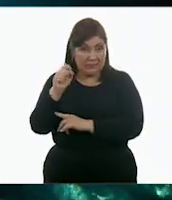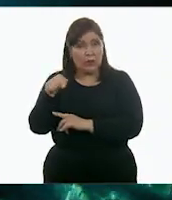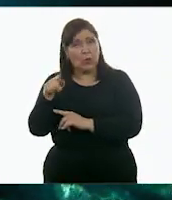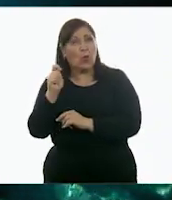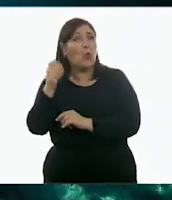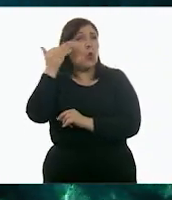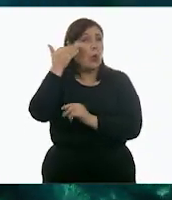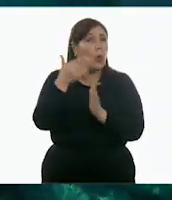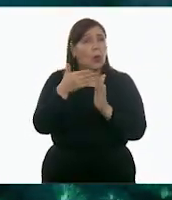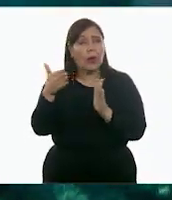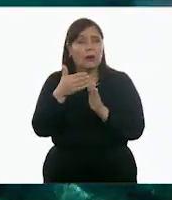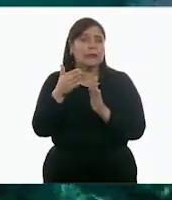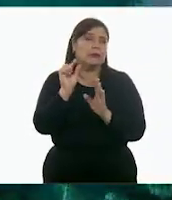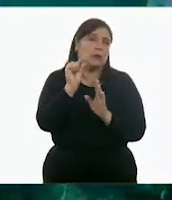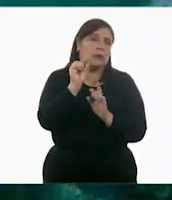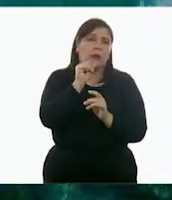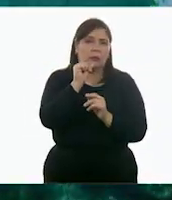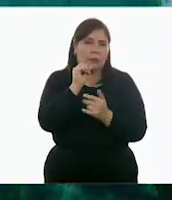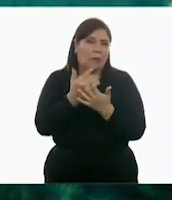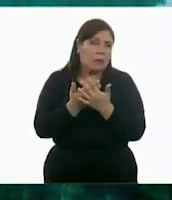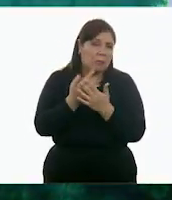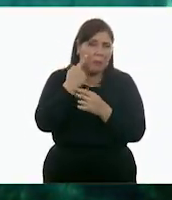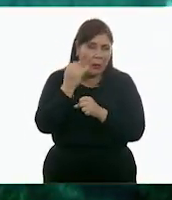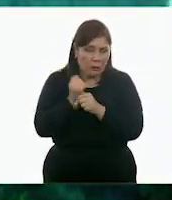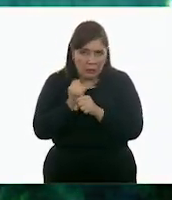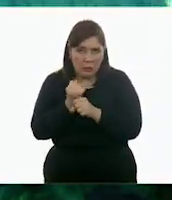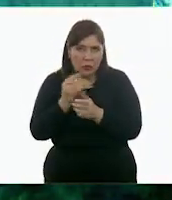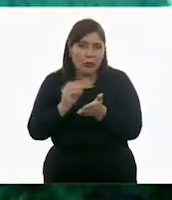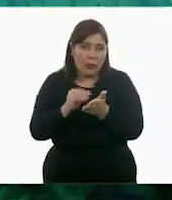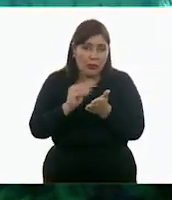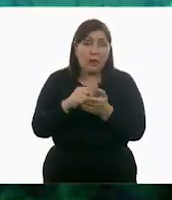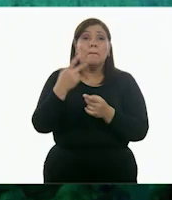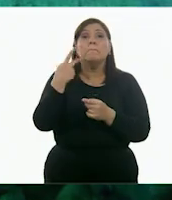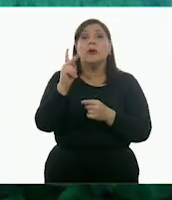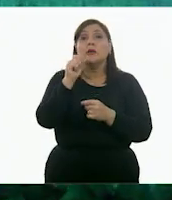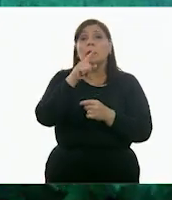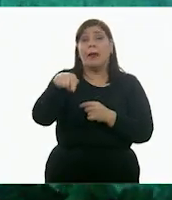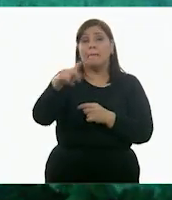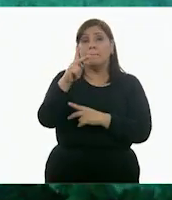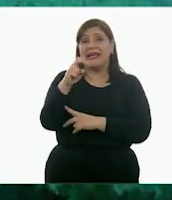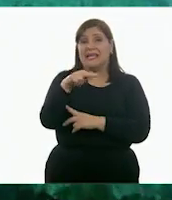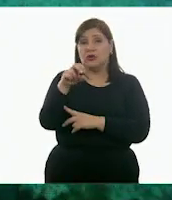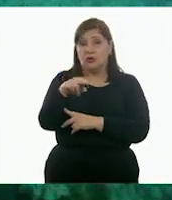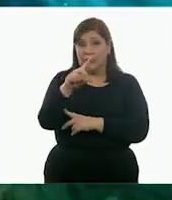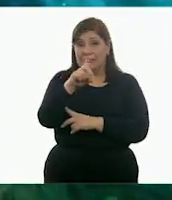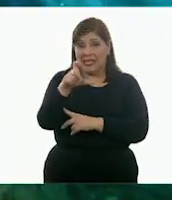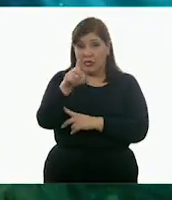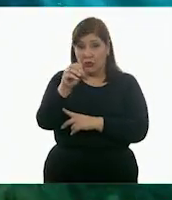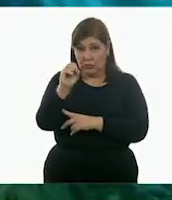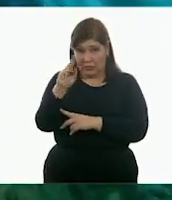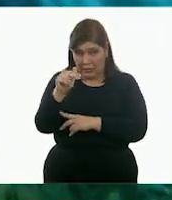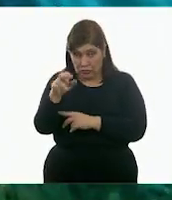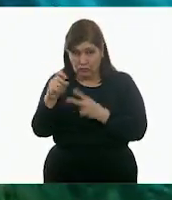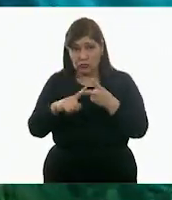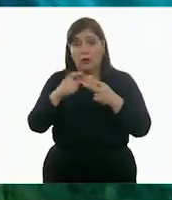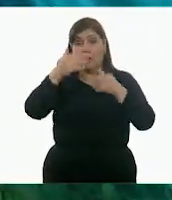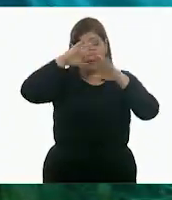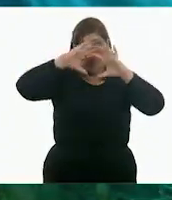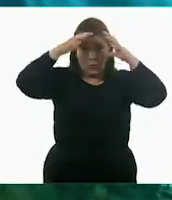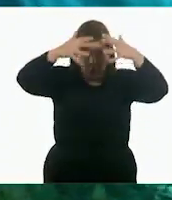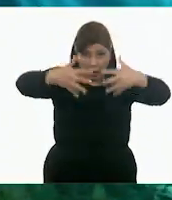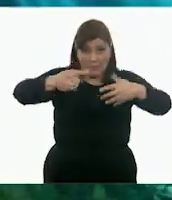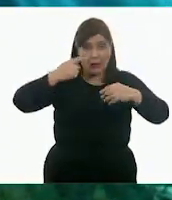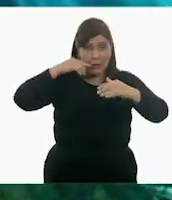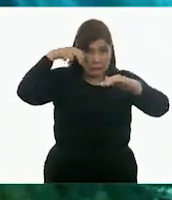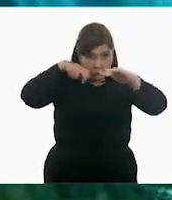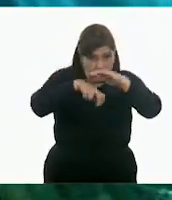Sin embargo, los estudios científicos encontrados en el Peñón de los Baños como los de las cuevas de Yucatán, son